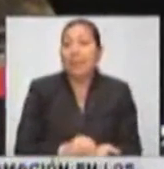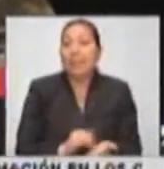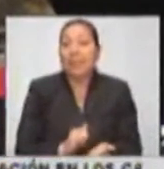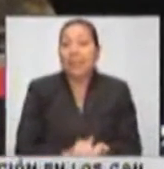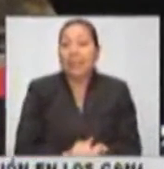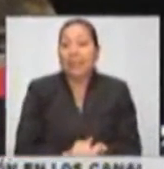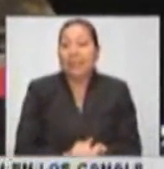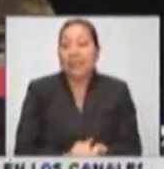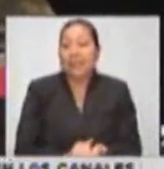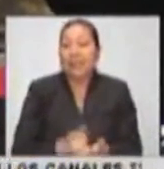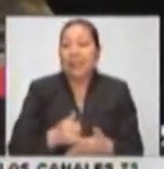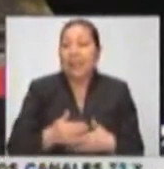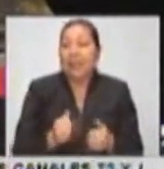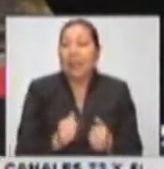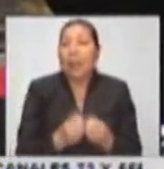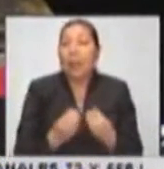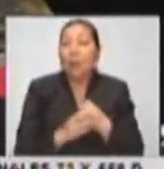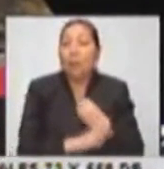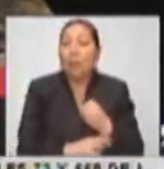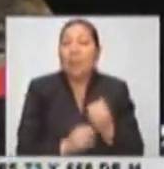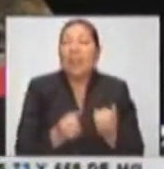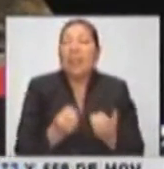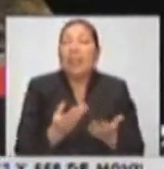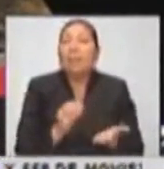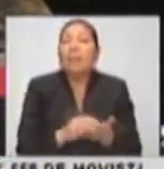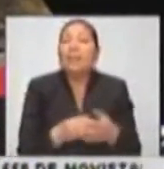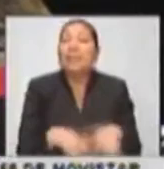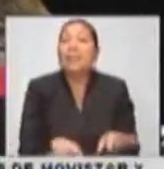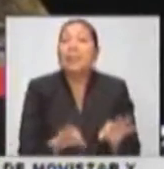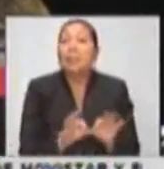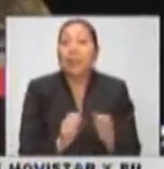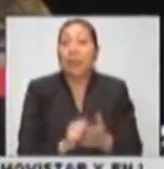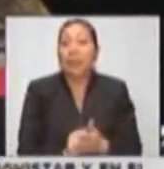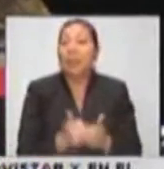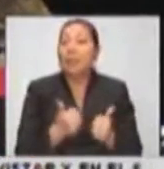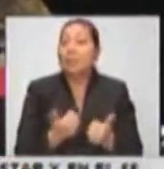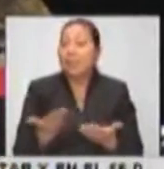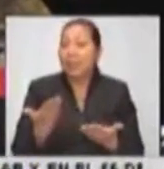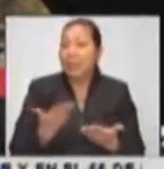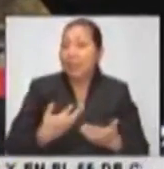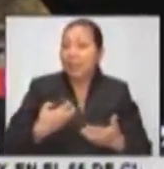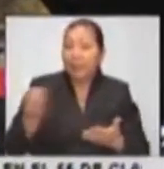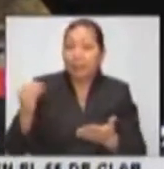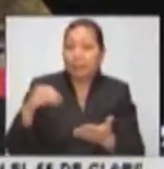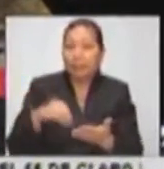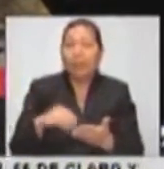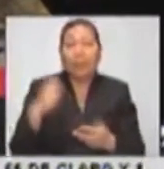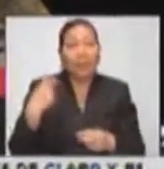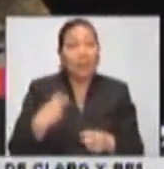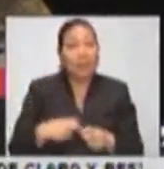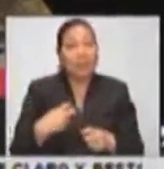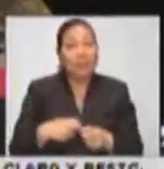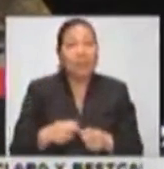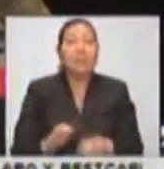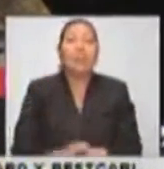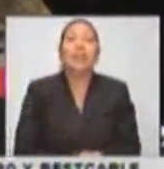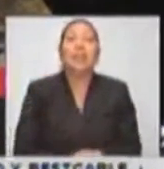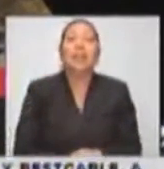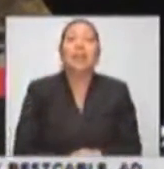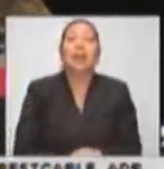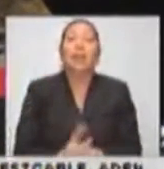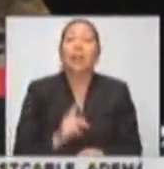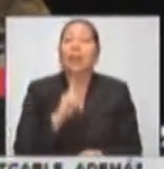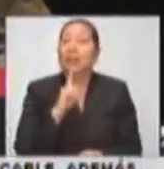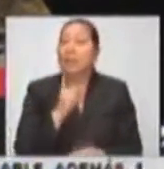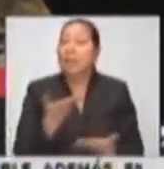tenemos que ir decidiendo como país a qué le damos prioridad, y vienen los procesos de implementación difíciles, complicados, en los que